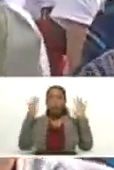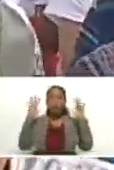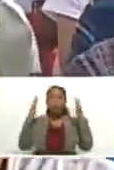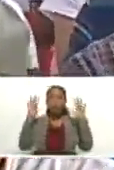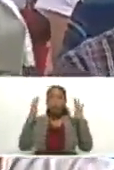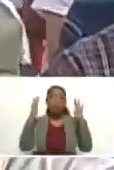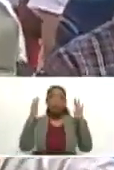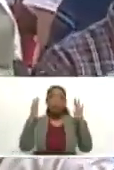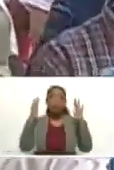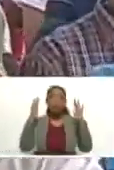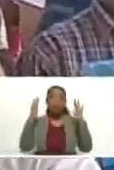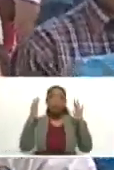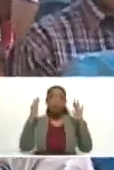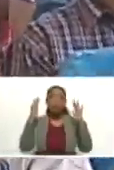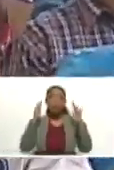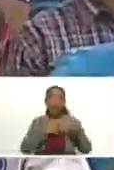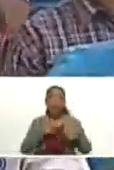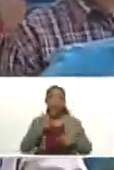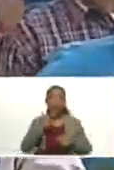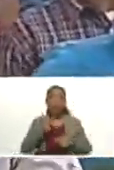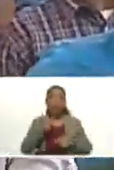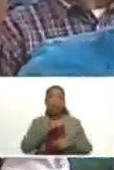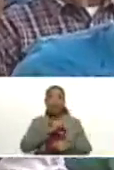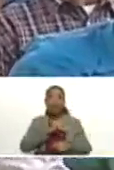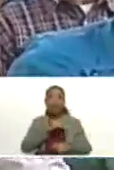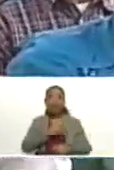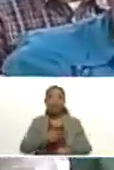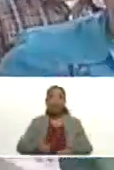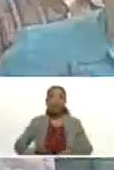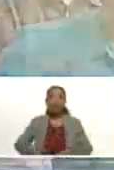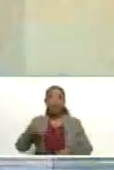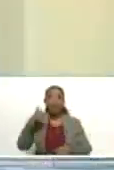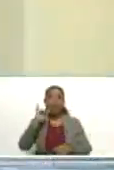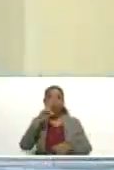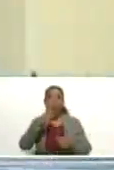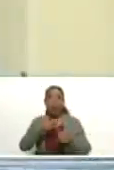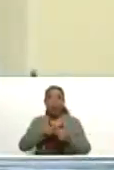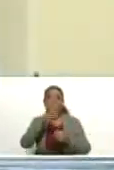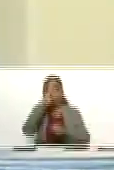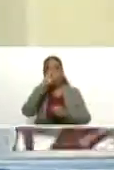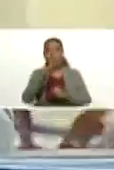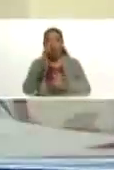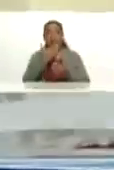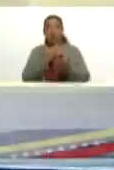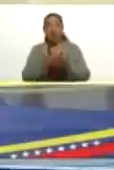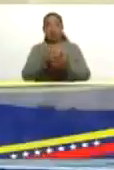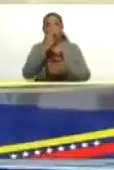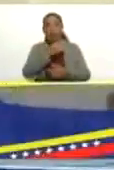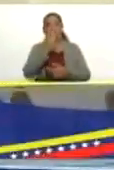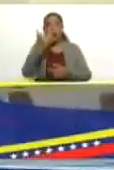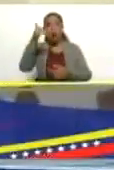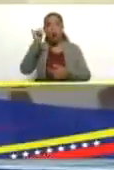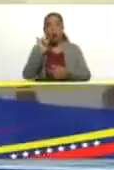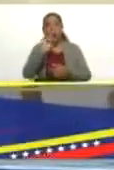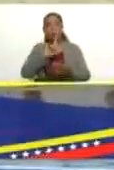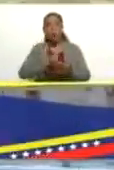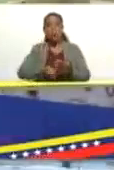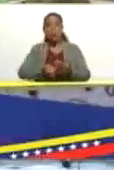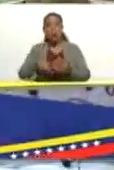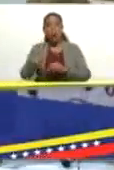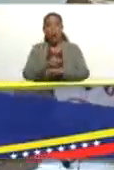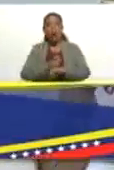Es de resaltar, señor presidente, que en el urbanismo disfrutamos el servicio del gas directo, gracias a un compromiso adquirido y cumplido por nuestro gobernador